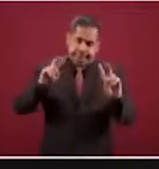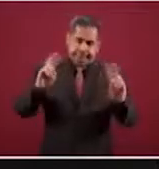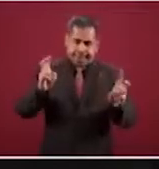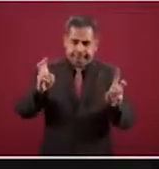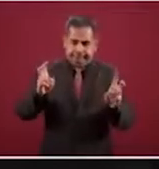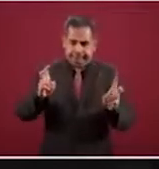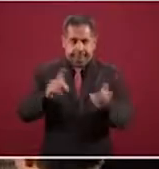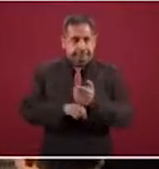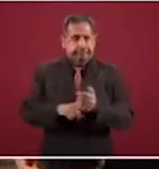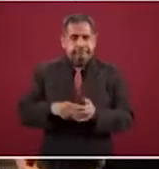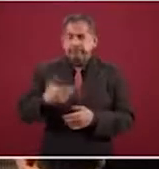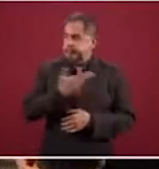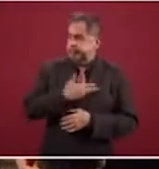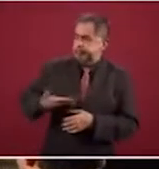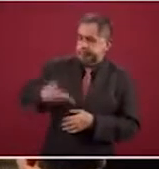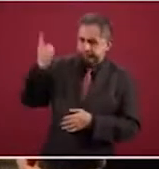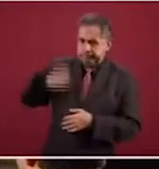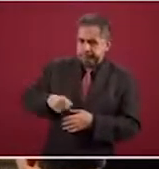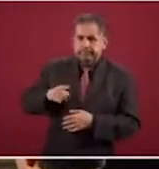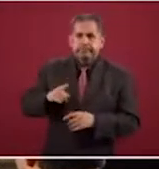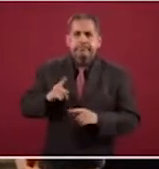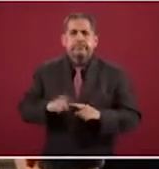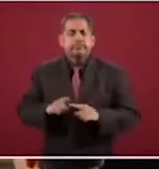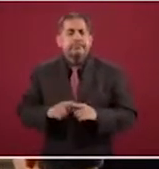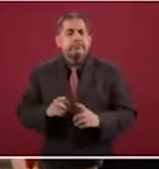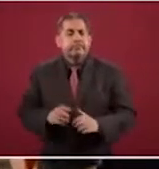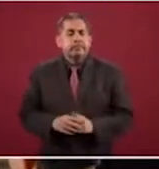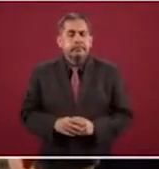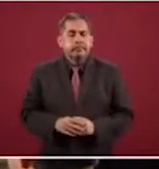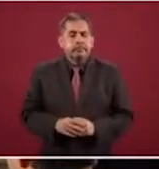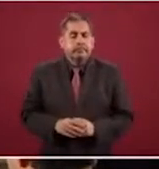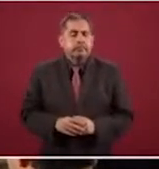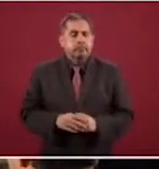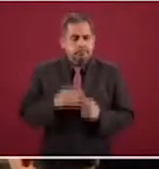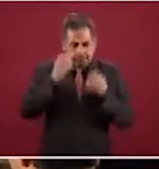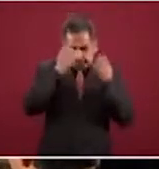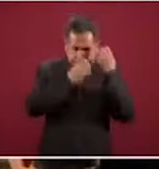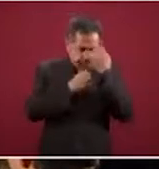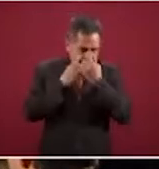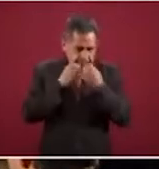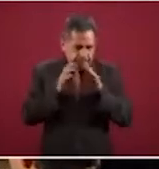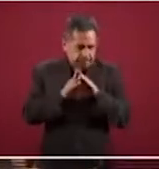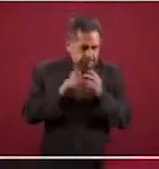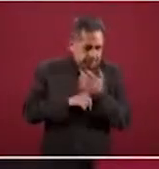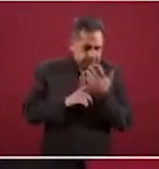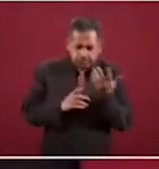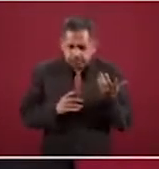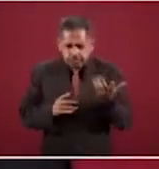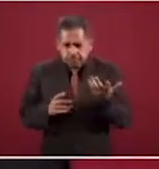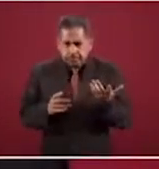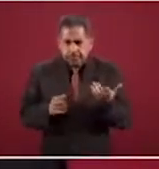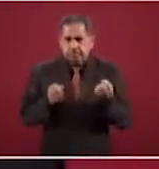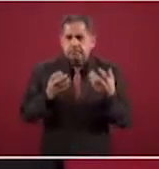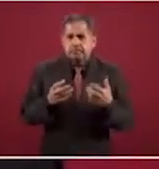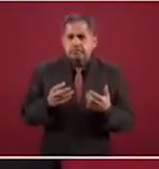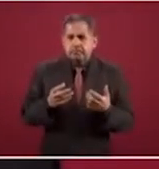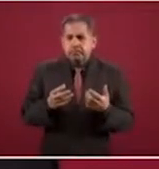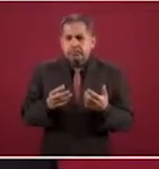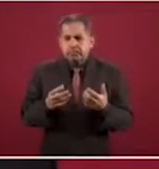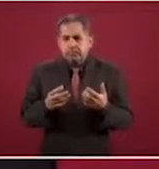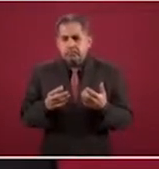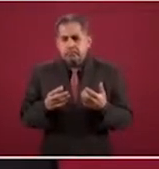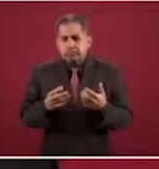tenemos la instrucción del presidente de revisar que el enlace